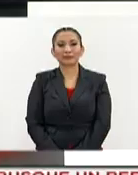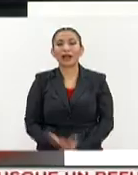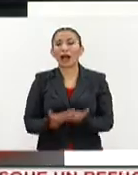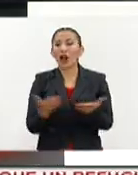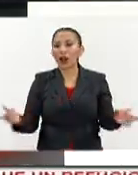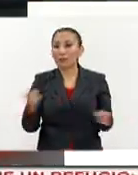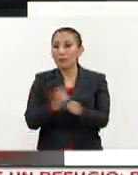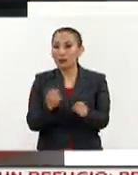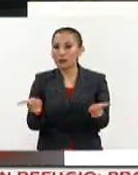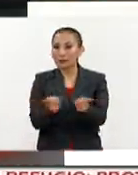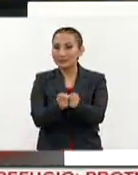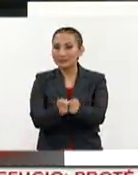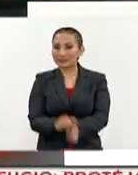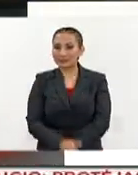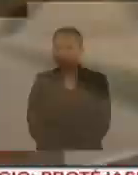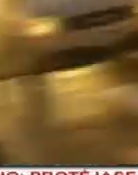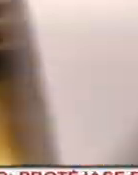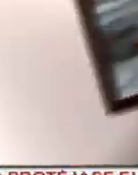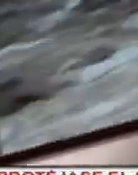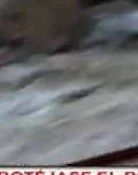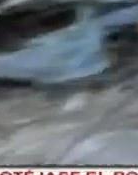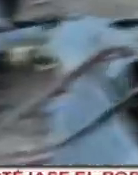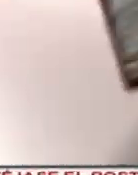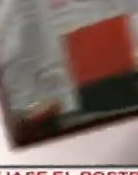Vamos a nuestro primer resumen.